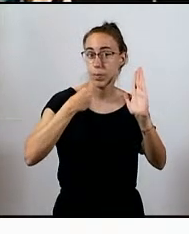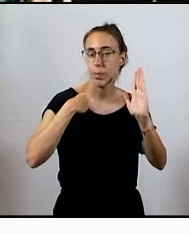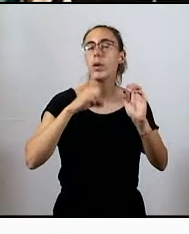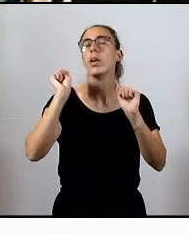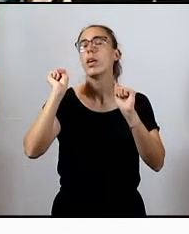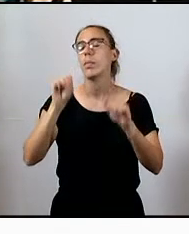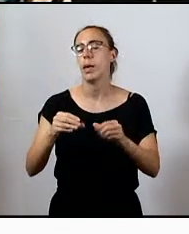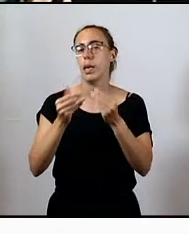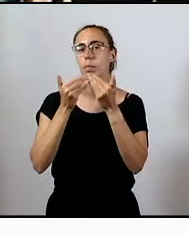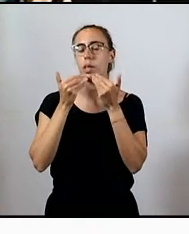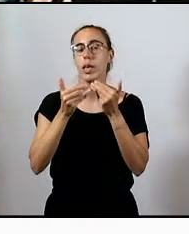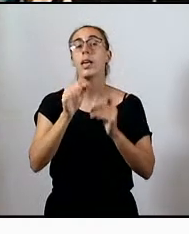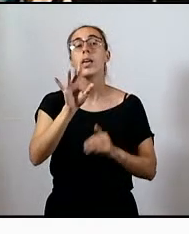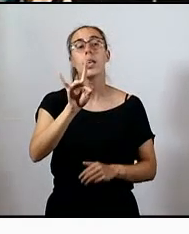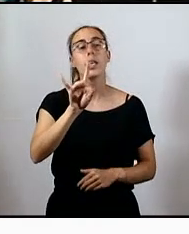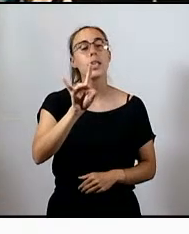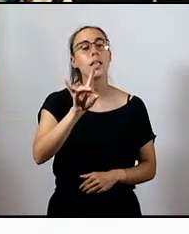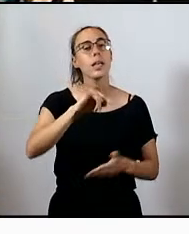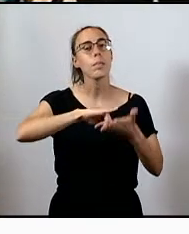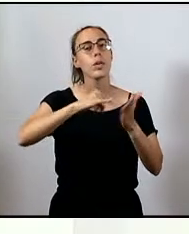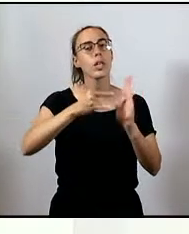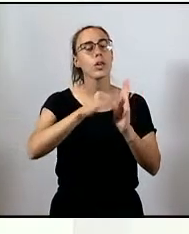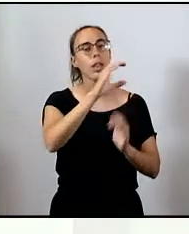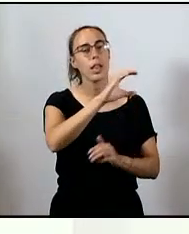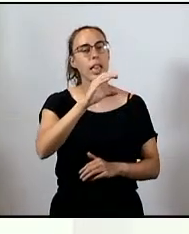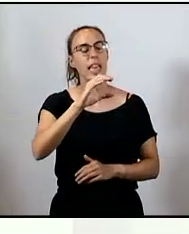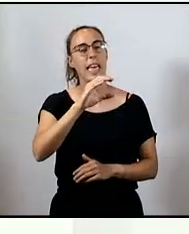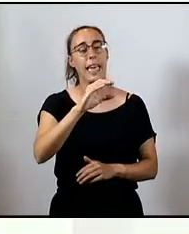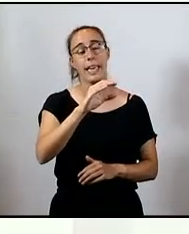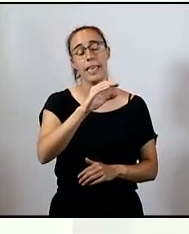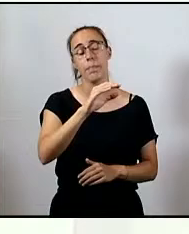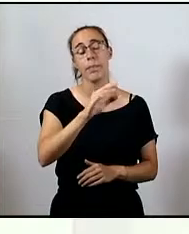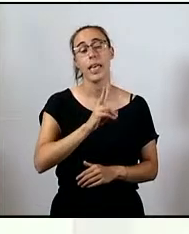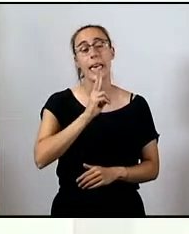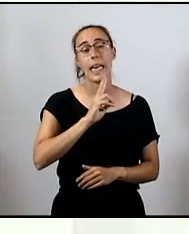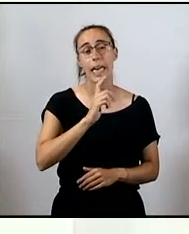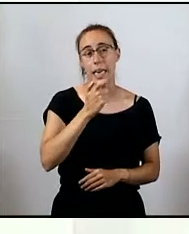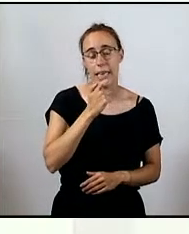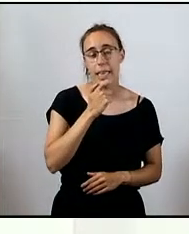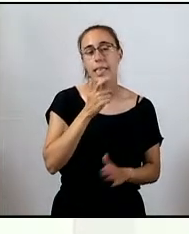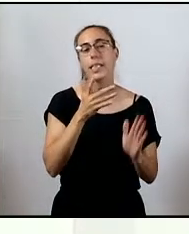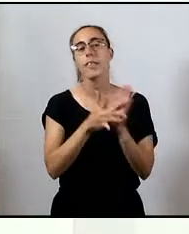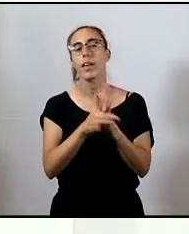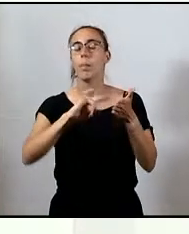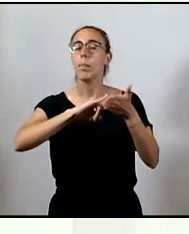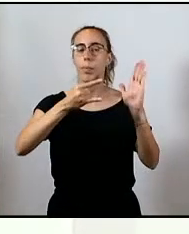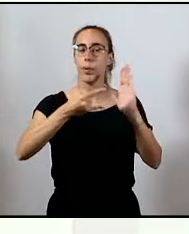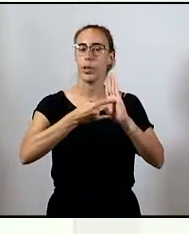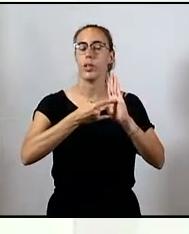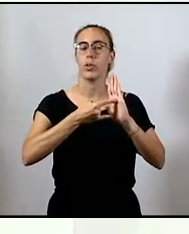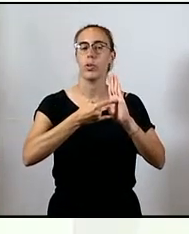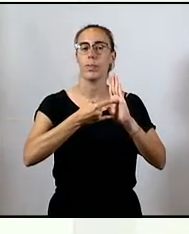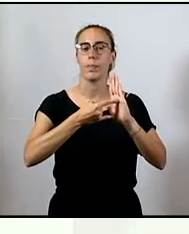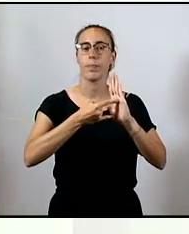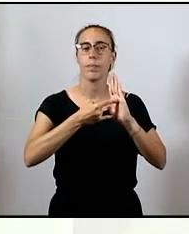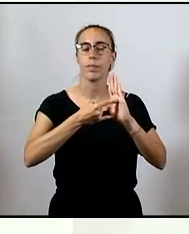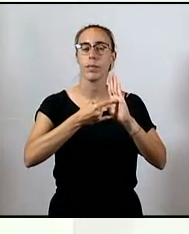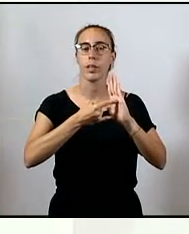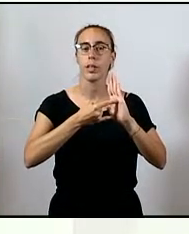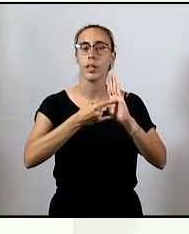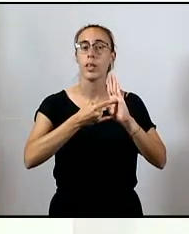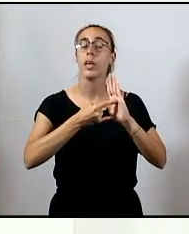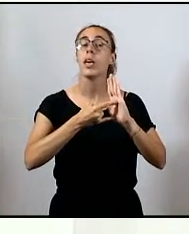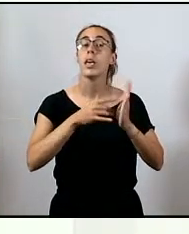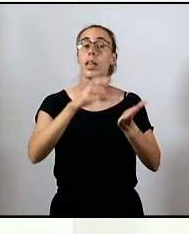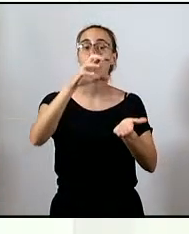gracias. Sí, es el proyecto CC Green, es un proyecto que plantea la puesta en marcha de un